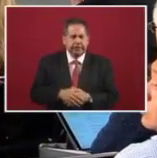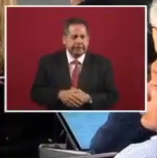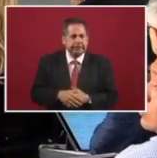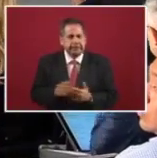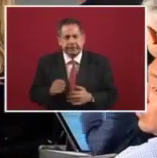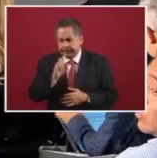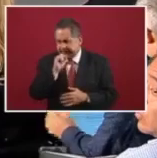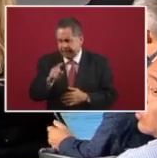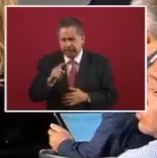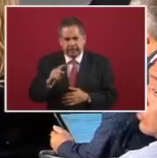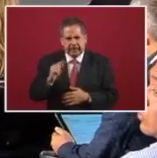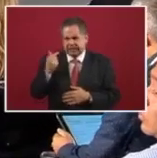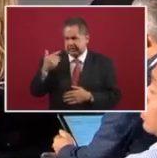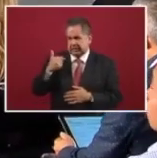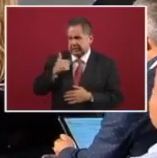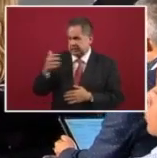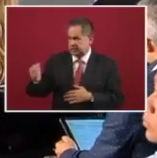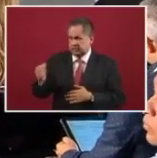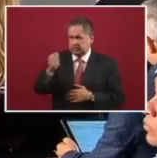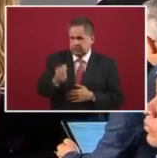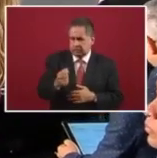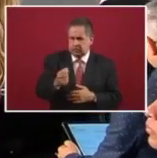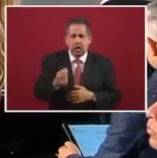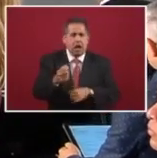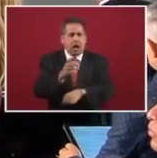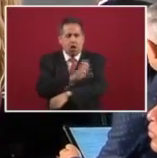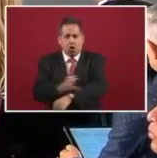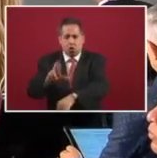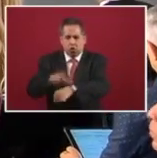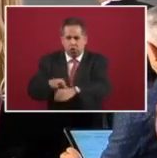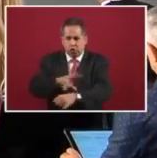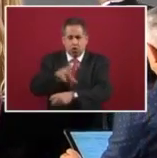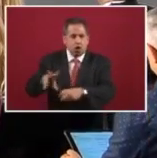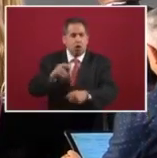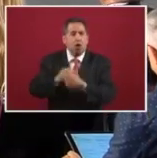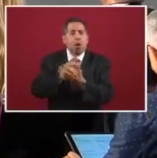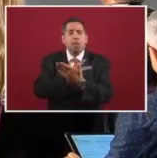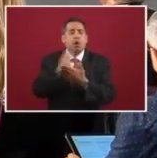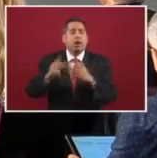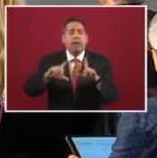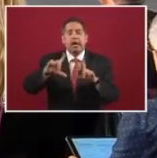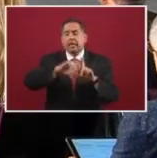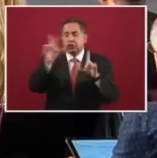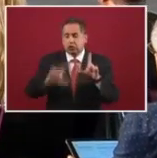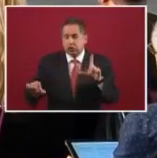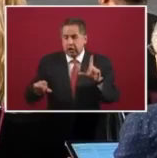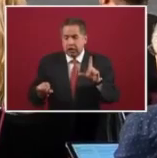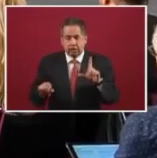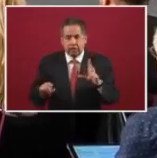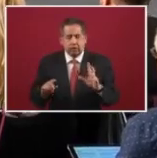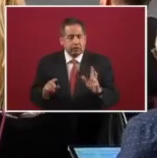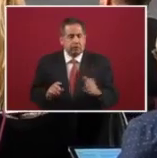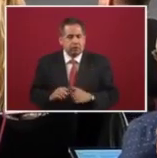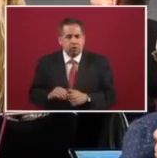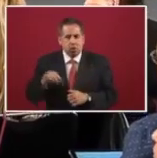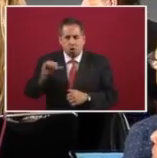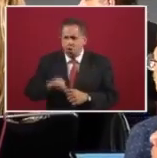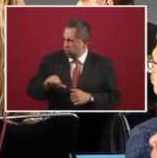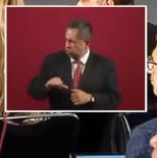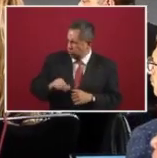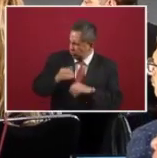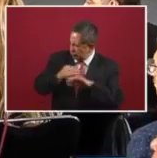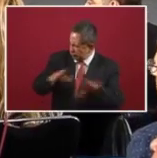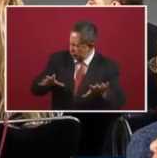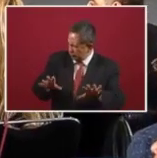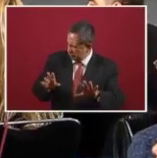de nombrar al coordinador de todo el programa nacional. Hoy podemos dar a